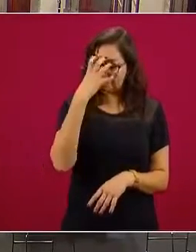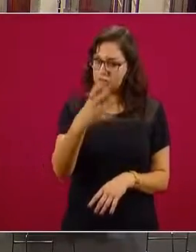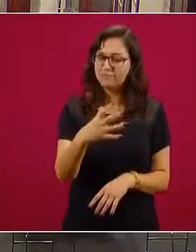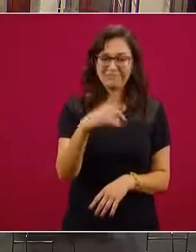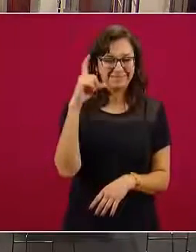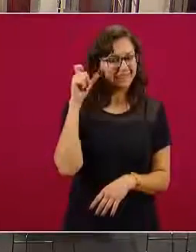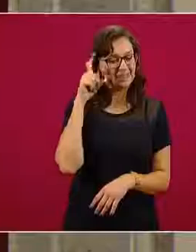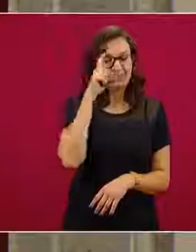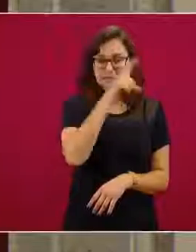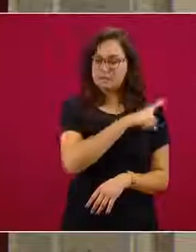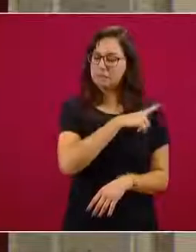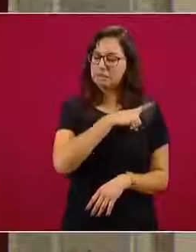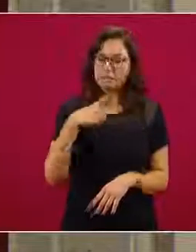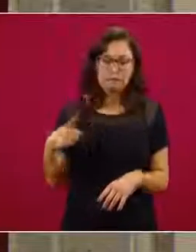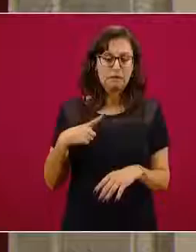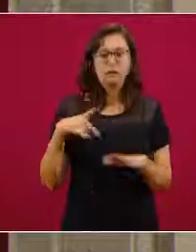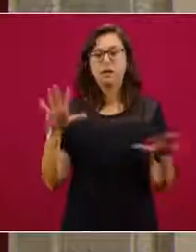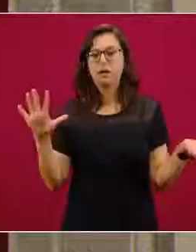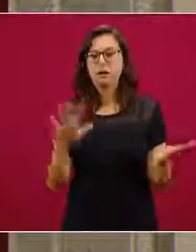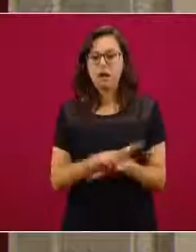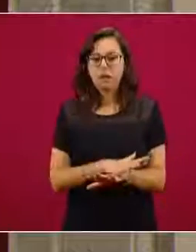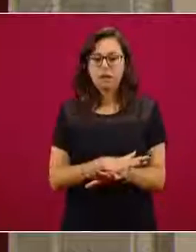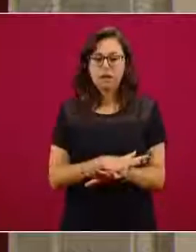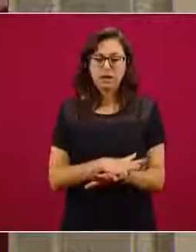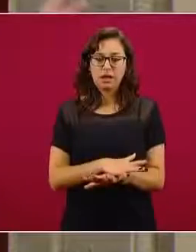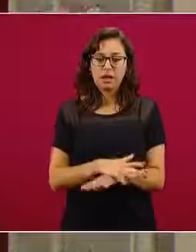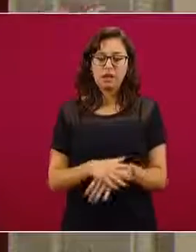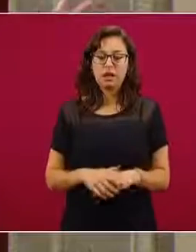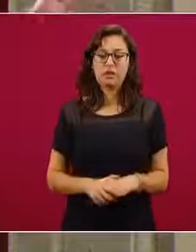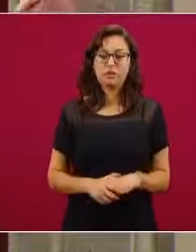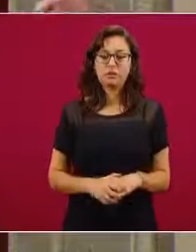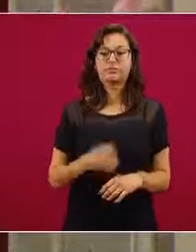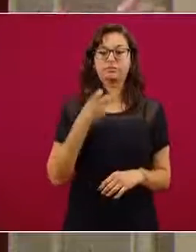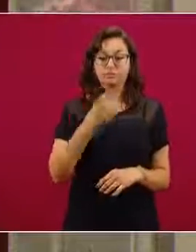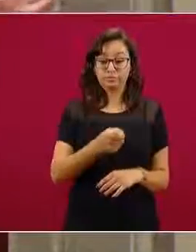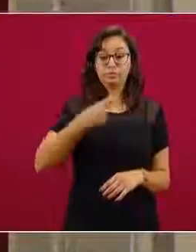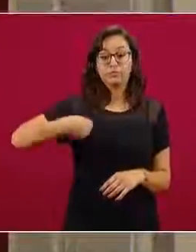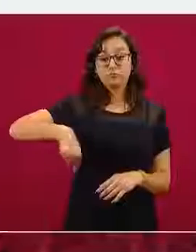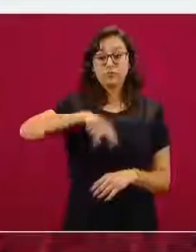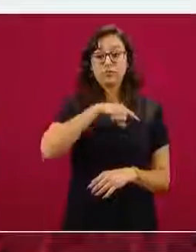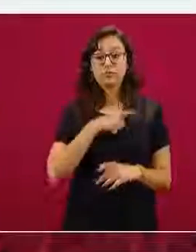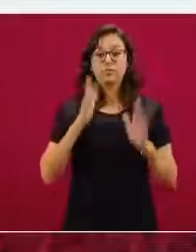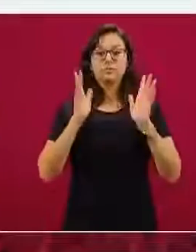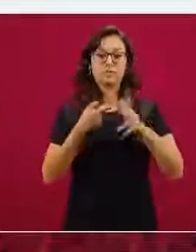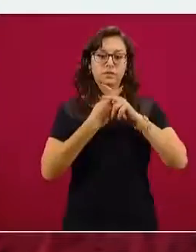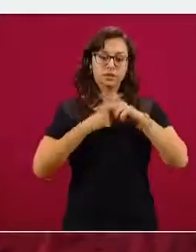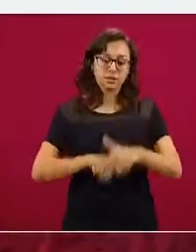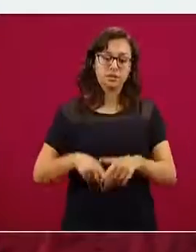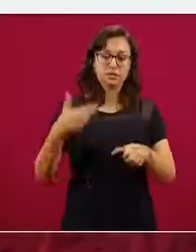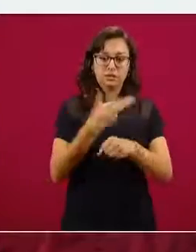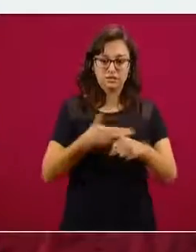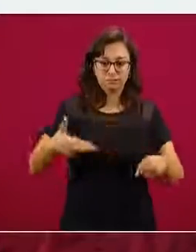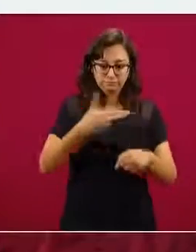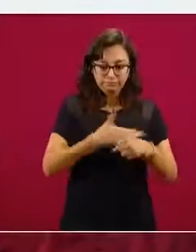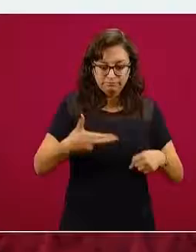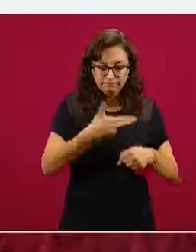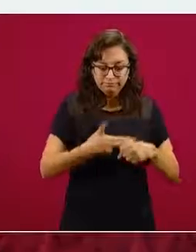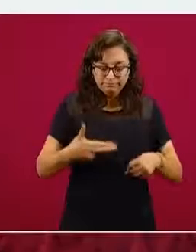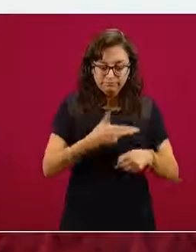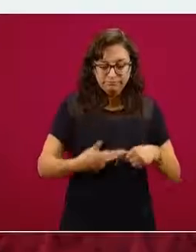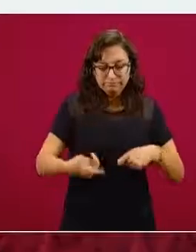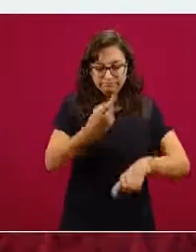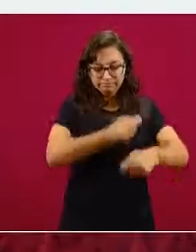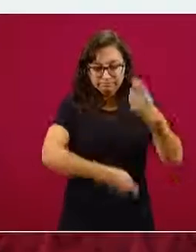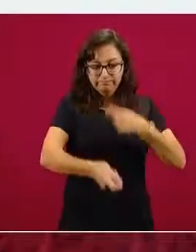cambiar. Entonces, desde el INSUS estamos trabajando en la regularización de este polígono. Pero